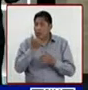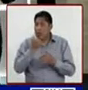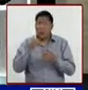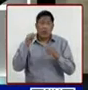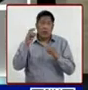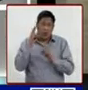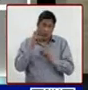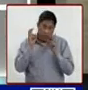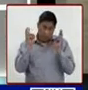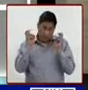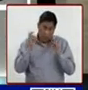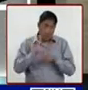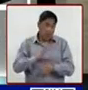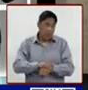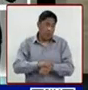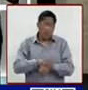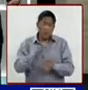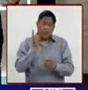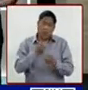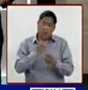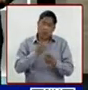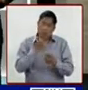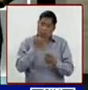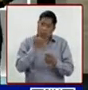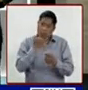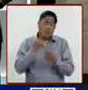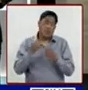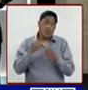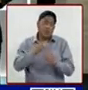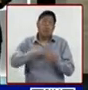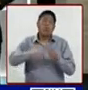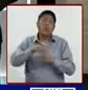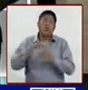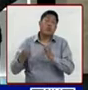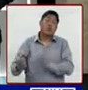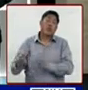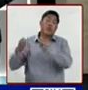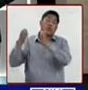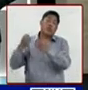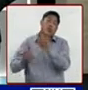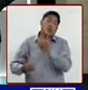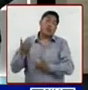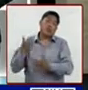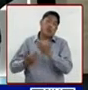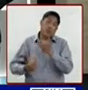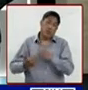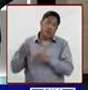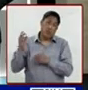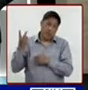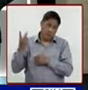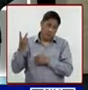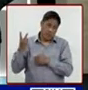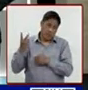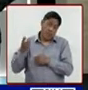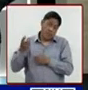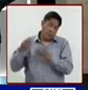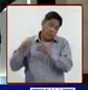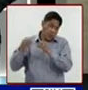tipo de aprehensiones por las acusaciones que se hace en torno a la quema de las instalaciones de Adepcoca, de